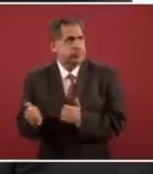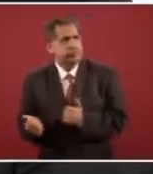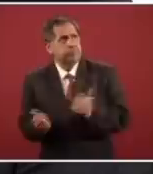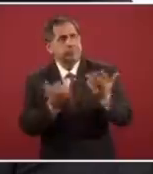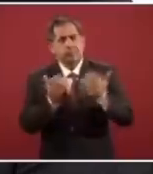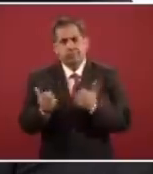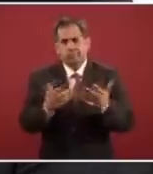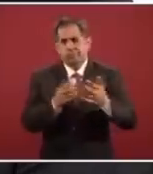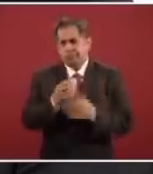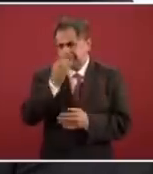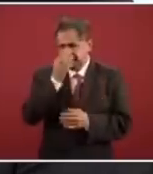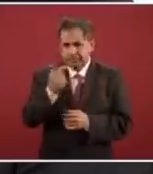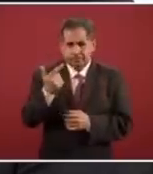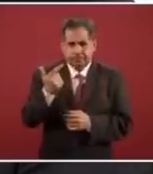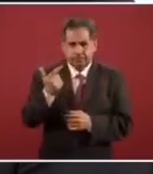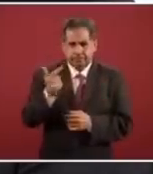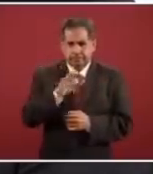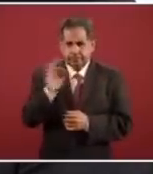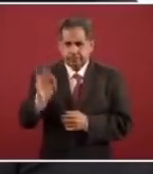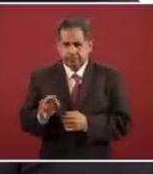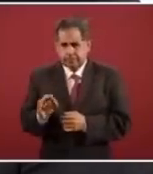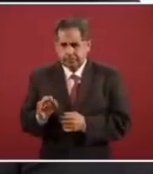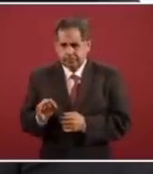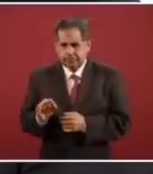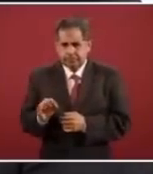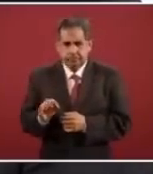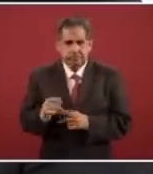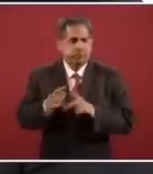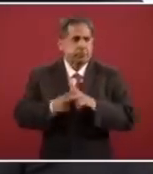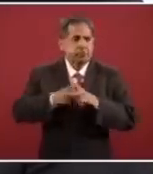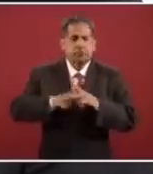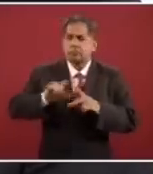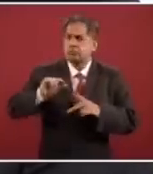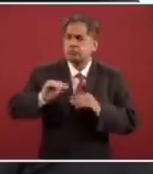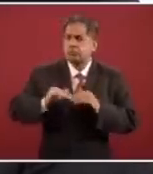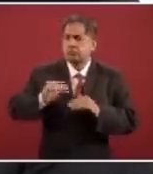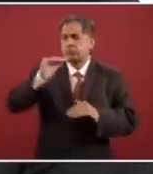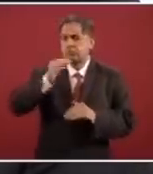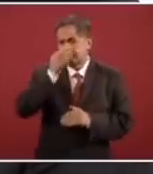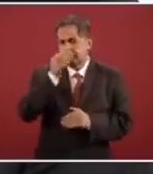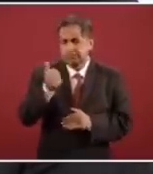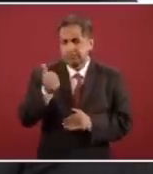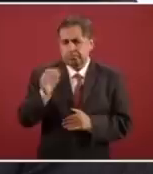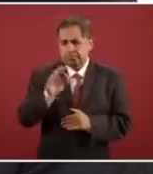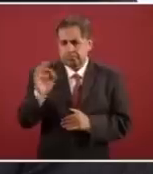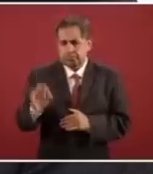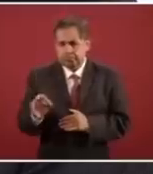exportaciones del 7% con tasas de crecimiento del 6%.